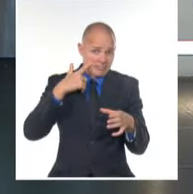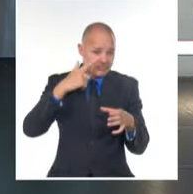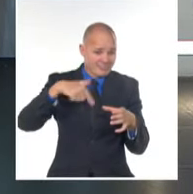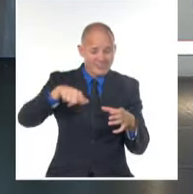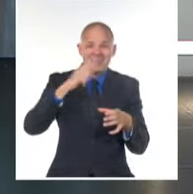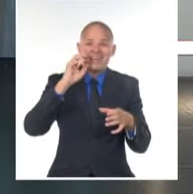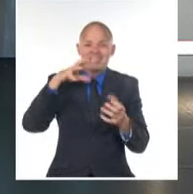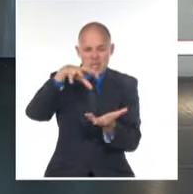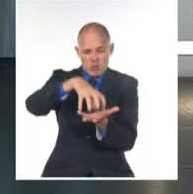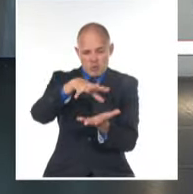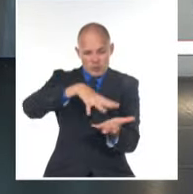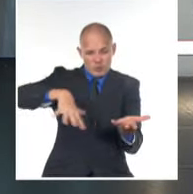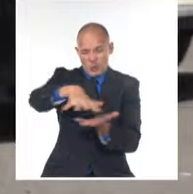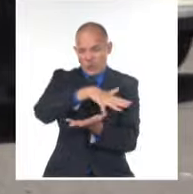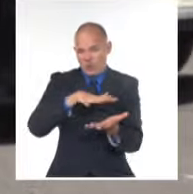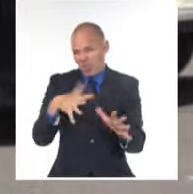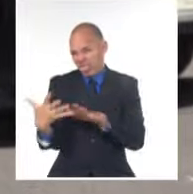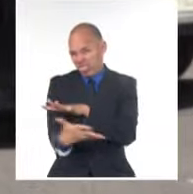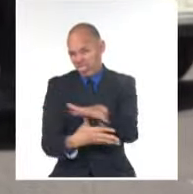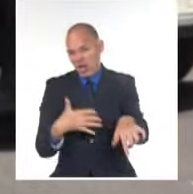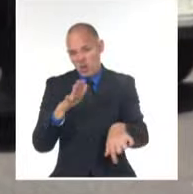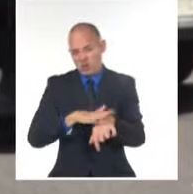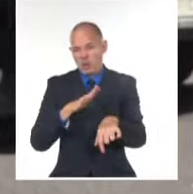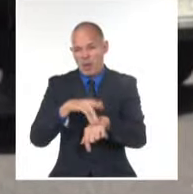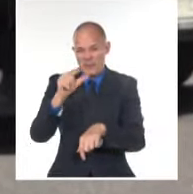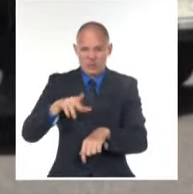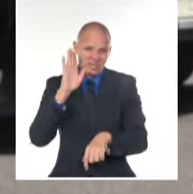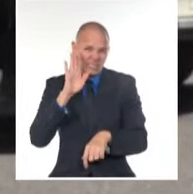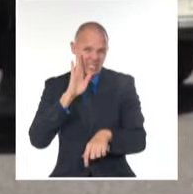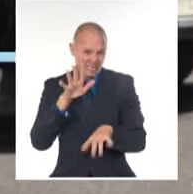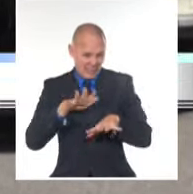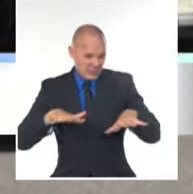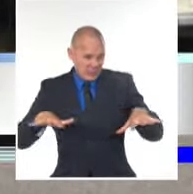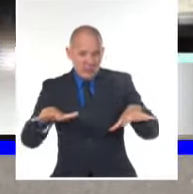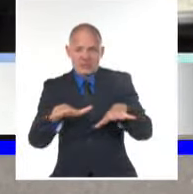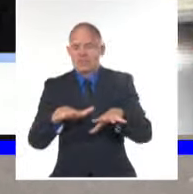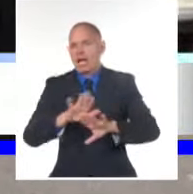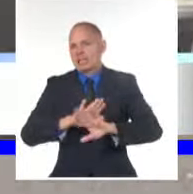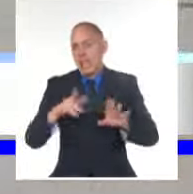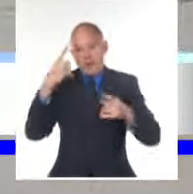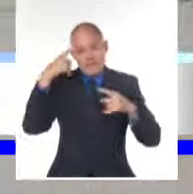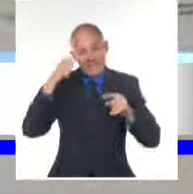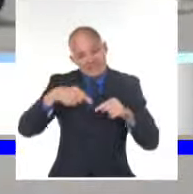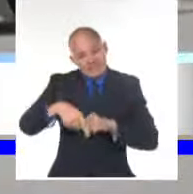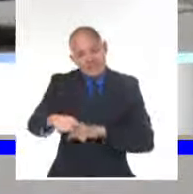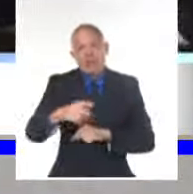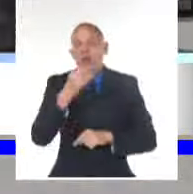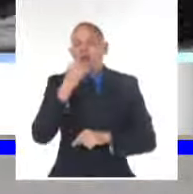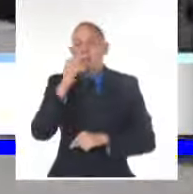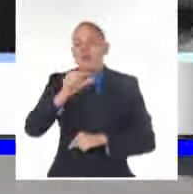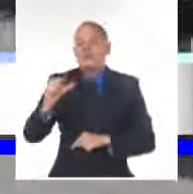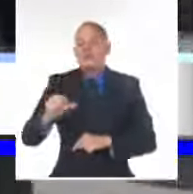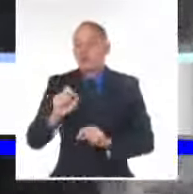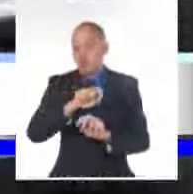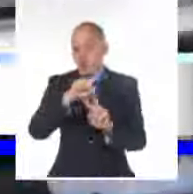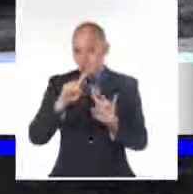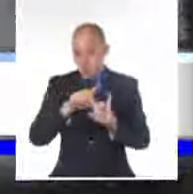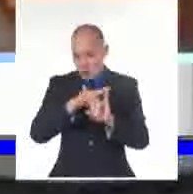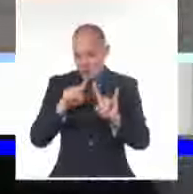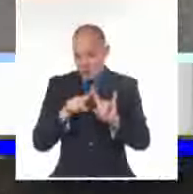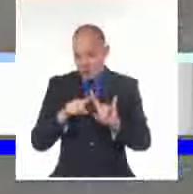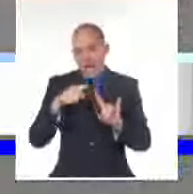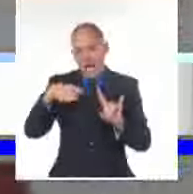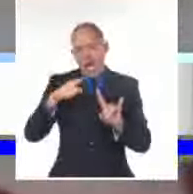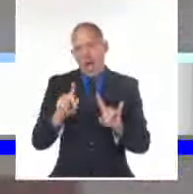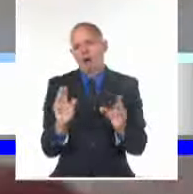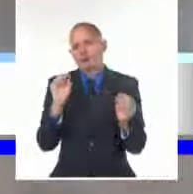pandillas del crimen organizado. El acto de asunción debe concretarse en los próximos días. Los 9 integrantes del organismo asumirán la función